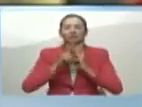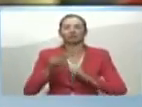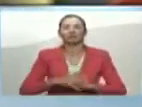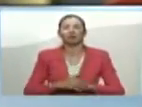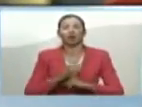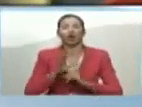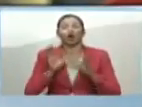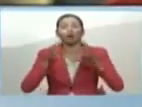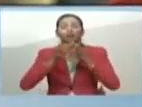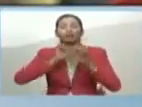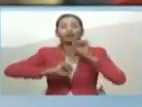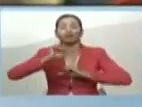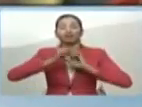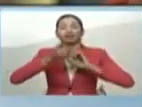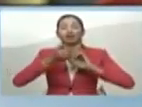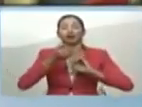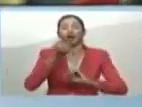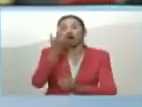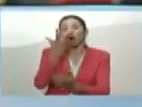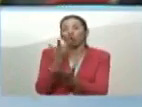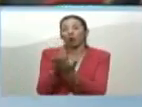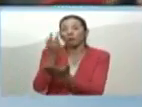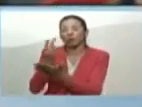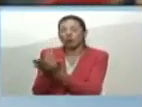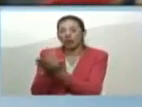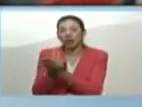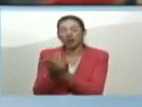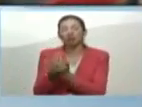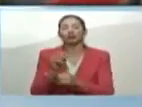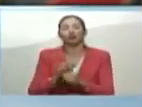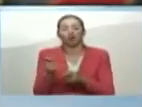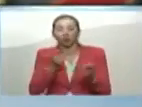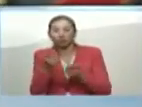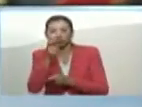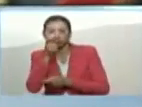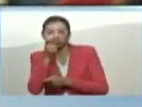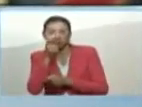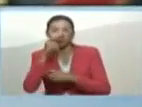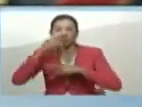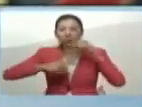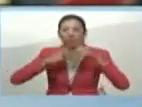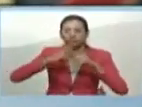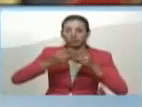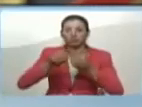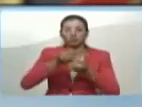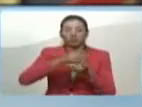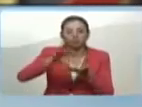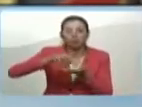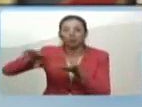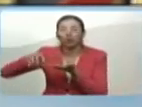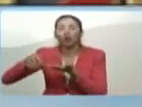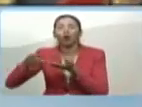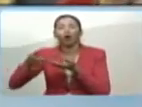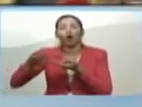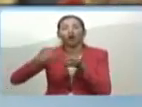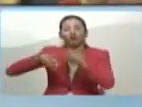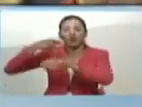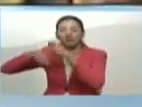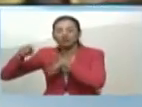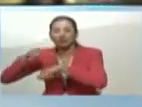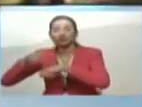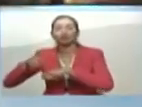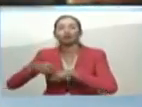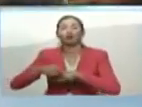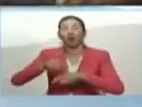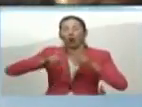comités de defensas comunales para la fiscalización, control y seguimiento de la producción, distribución, comercialización de los productos de